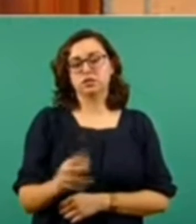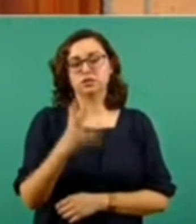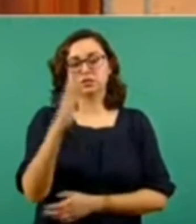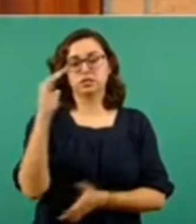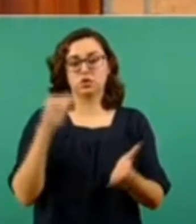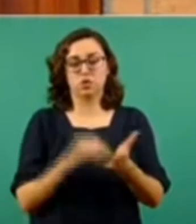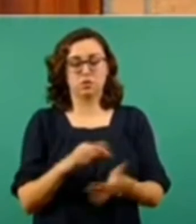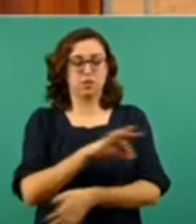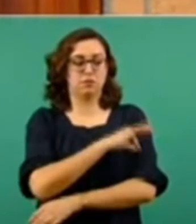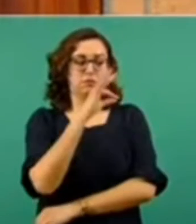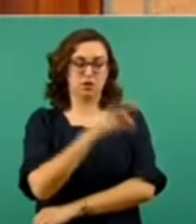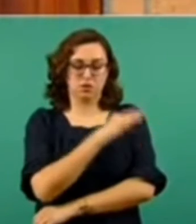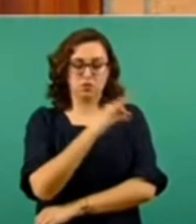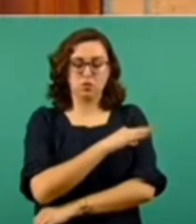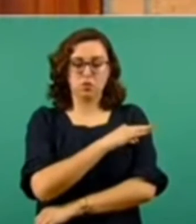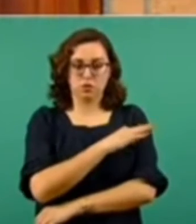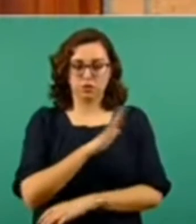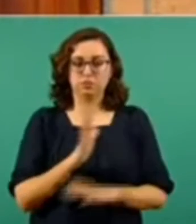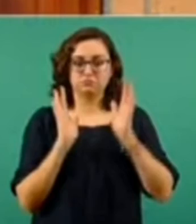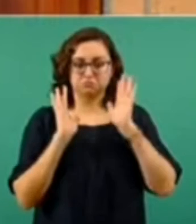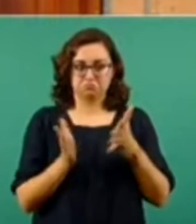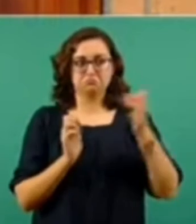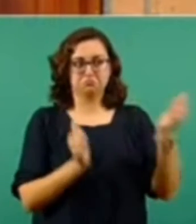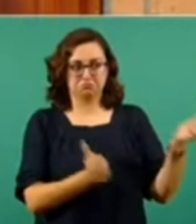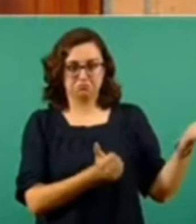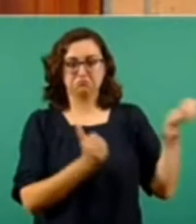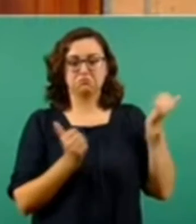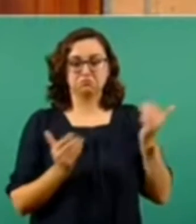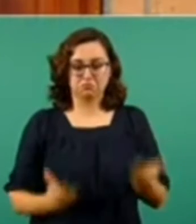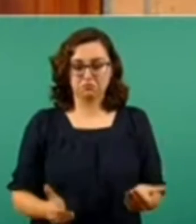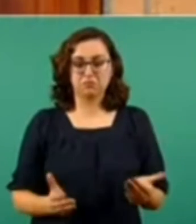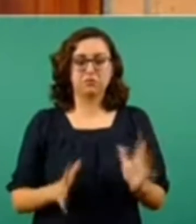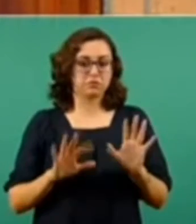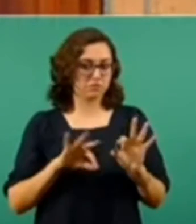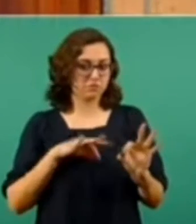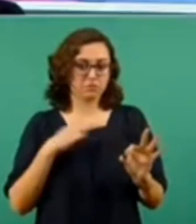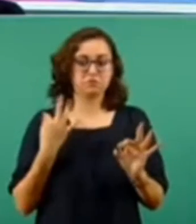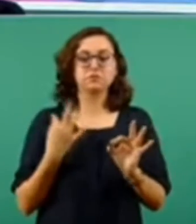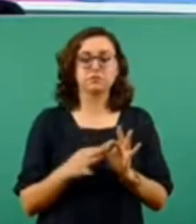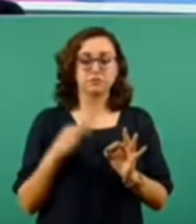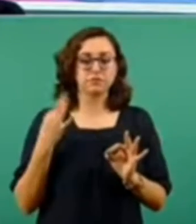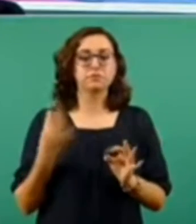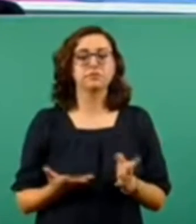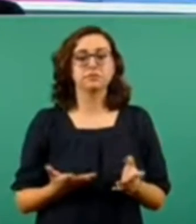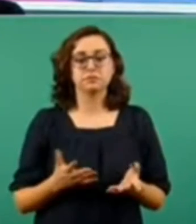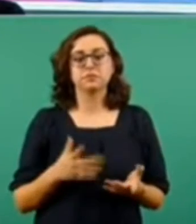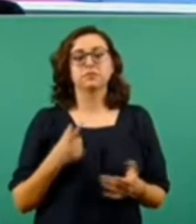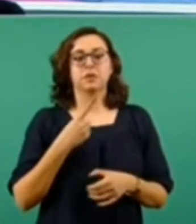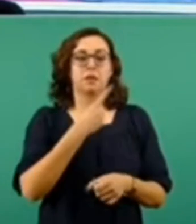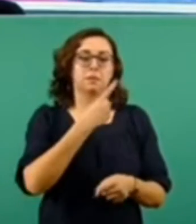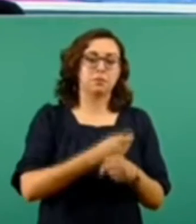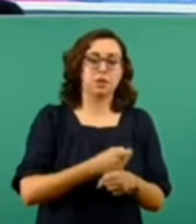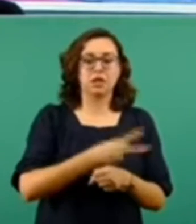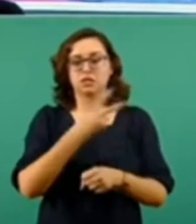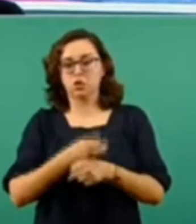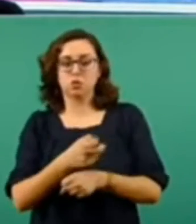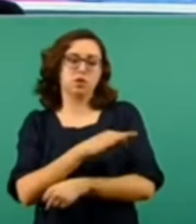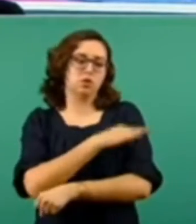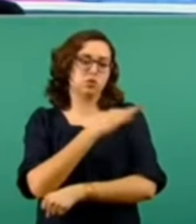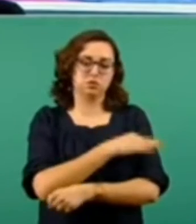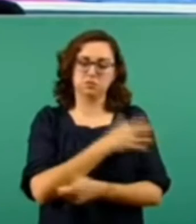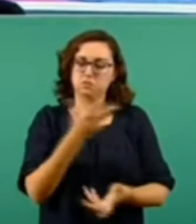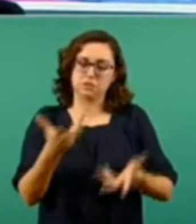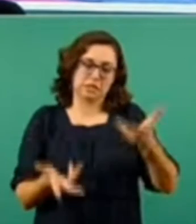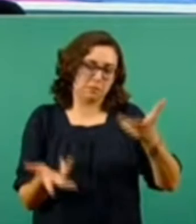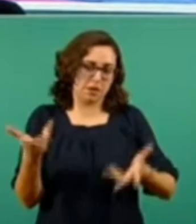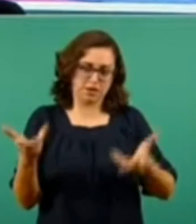585,000 dosis, que obviamente vienen a complementar y estar listas para las necesidades de segundas o primeras dosis en función de cómo